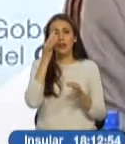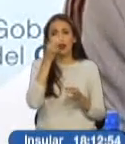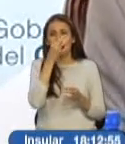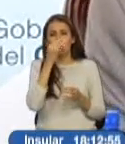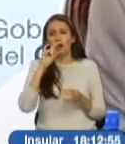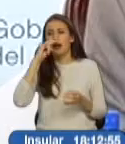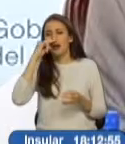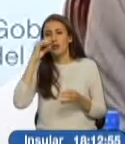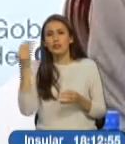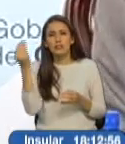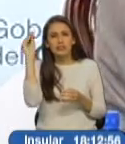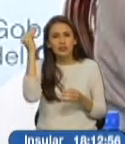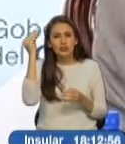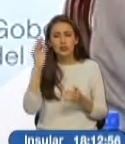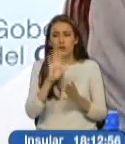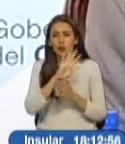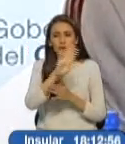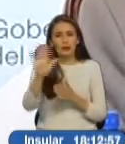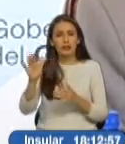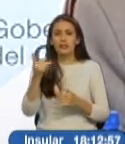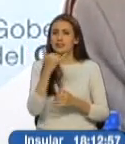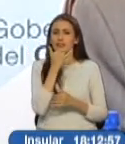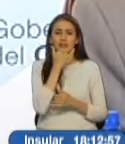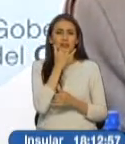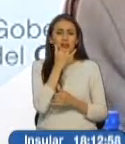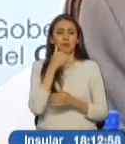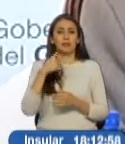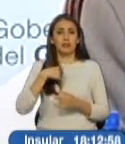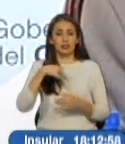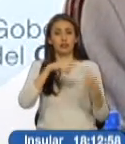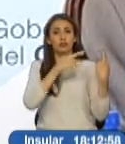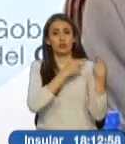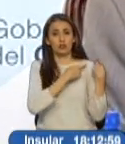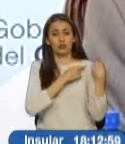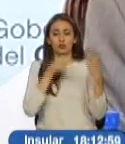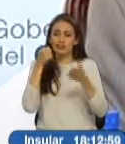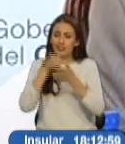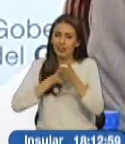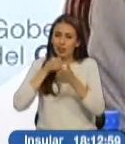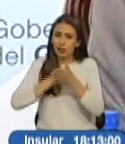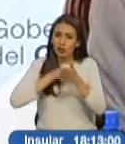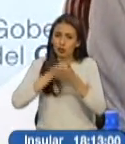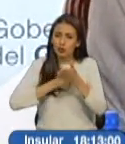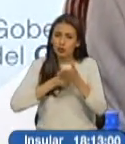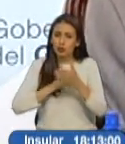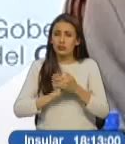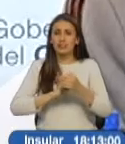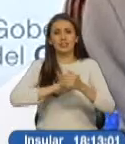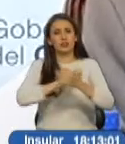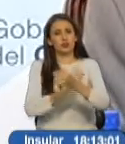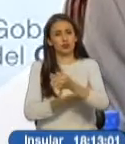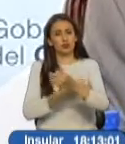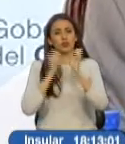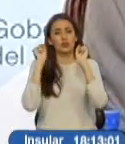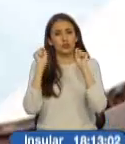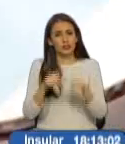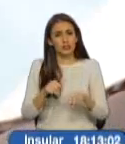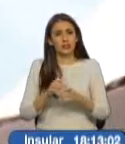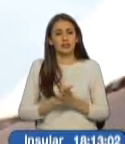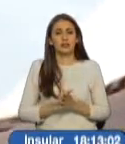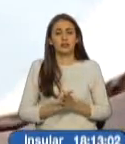a los jóvenes, que tanto mal le hacen. Así que esta lucha va a ser algo fundamental en nuestra